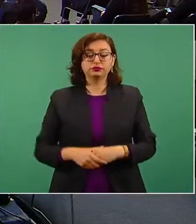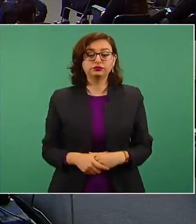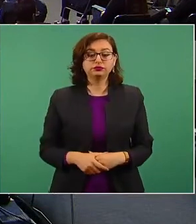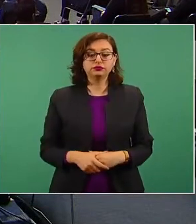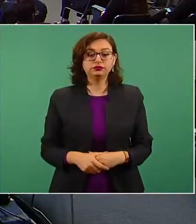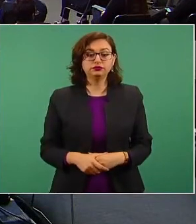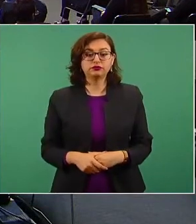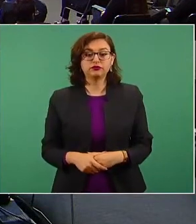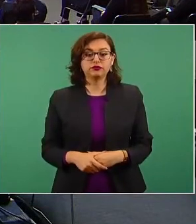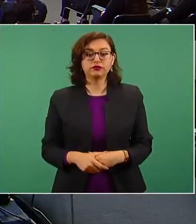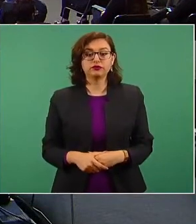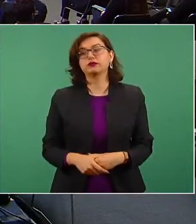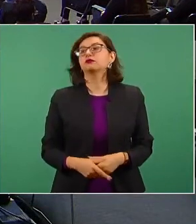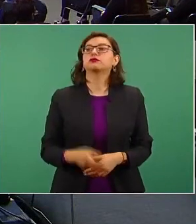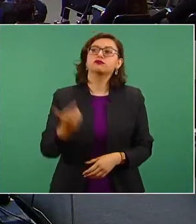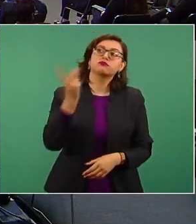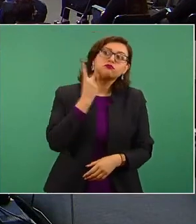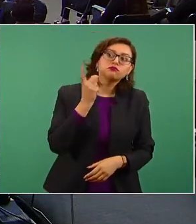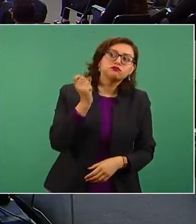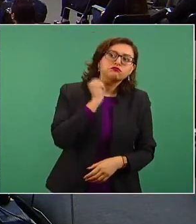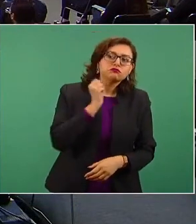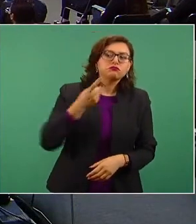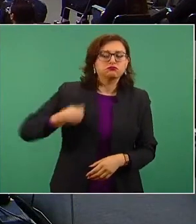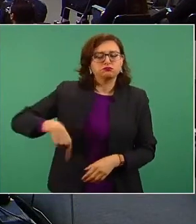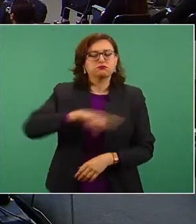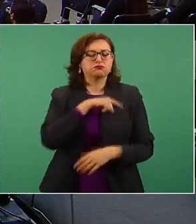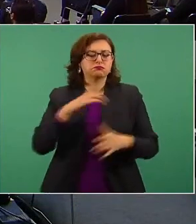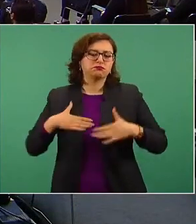Le tenemos confianza a los legisladores